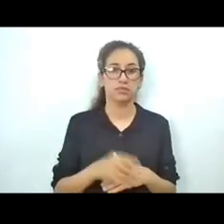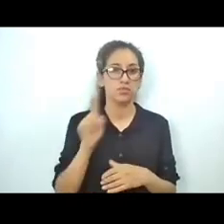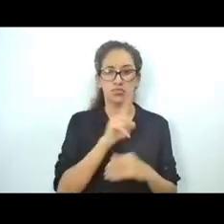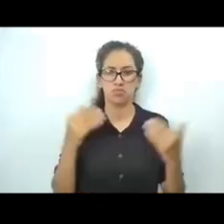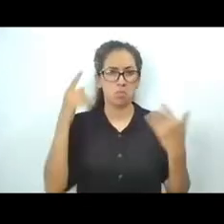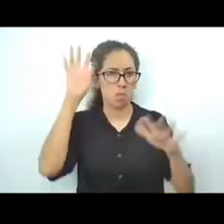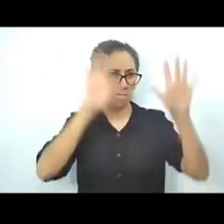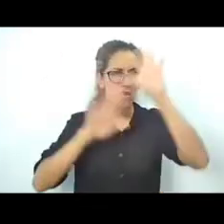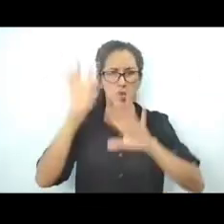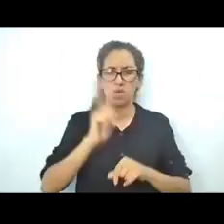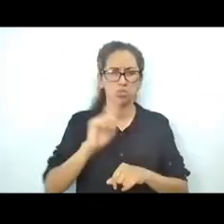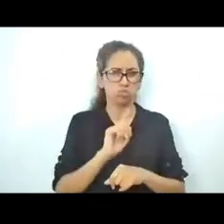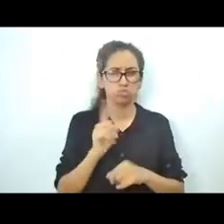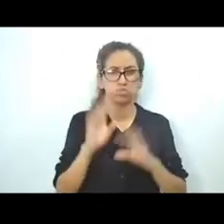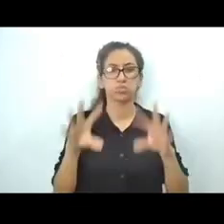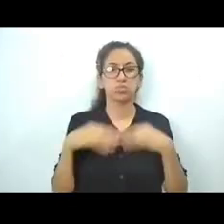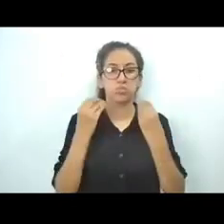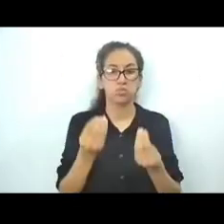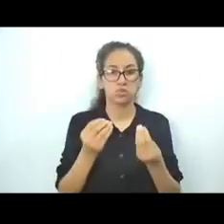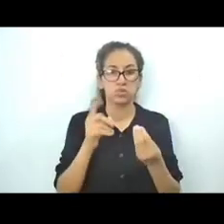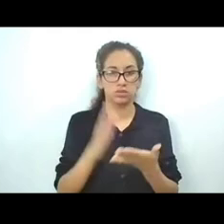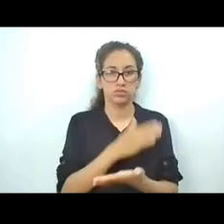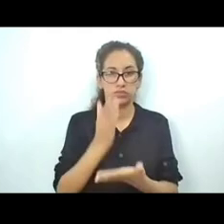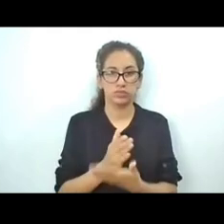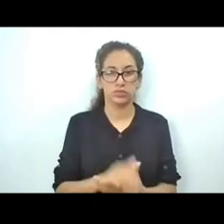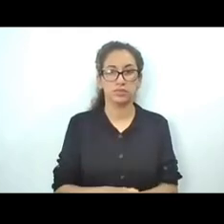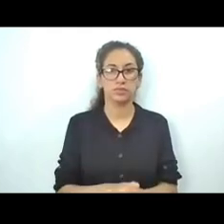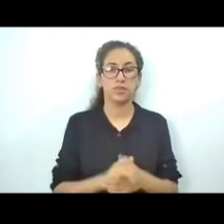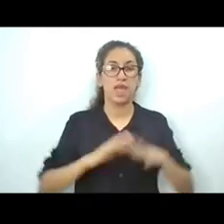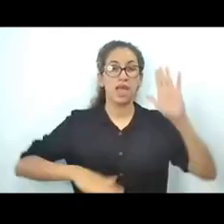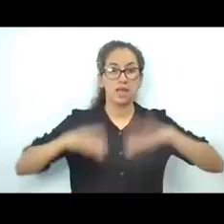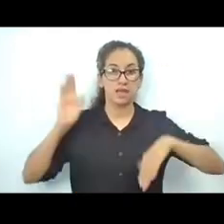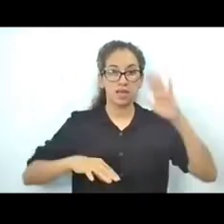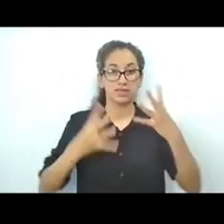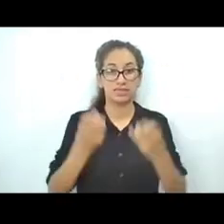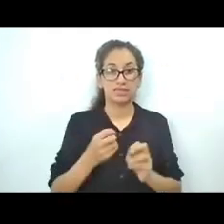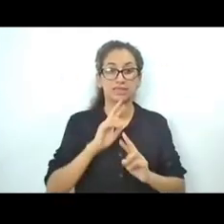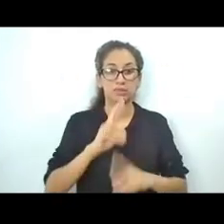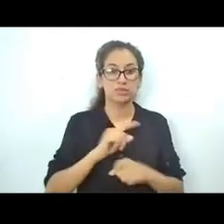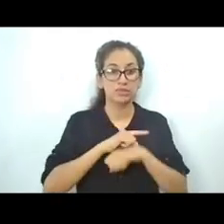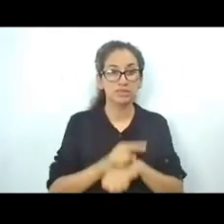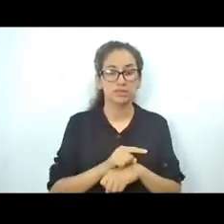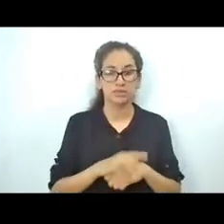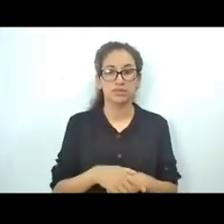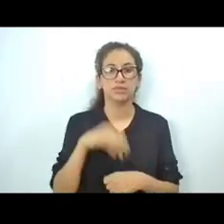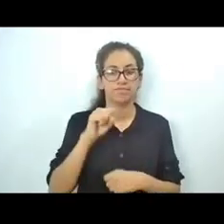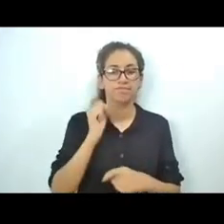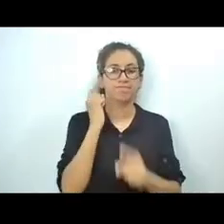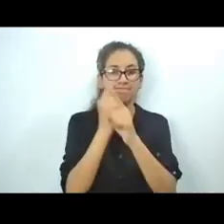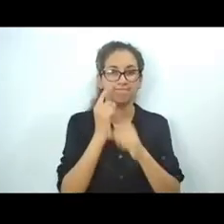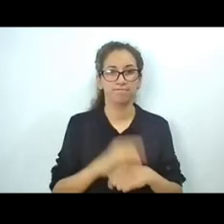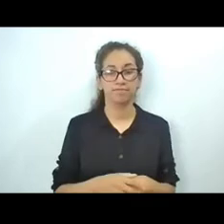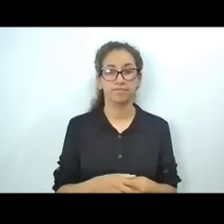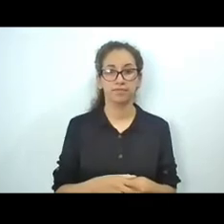de preocuparnos excesivamente por el problema. Lo que pasa es que a veces queremos resultados rápidos, ¿no? Exacto.